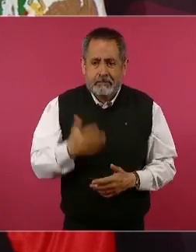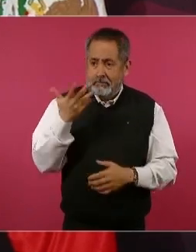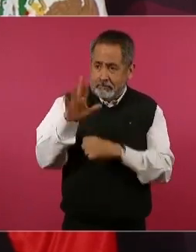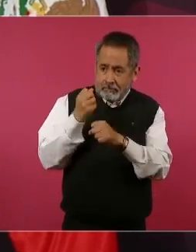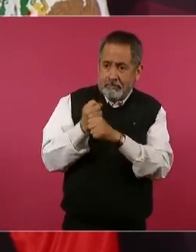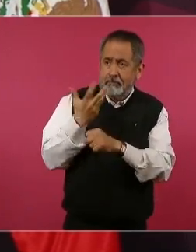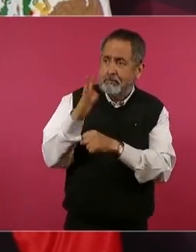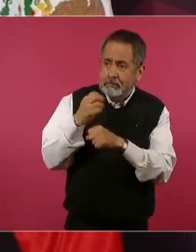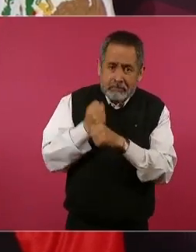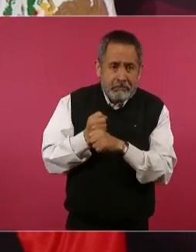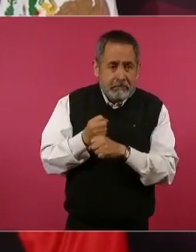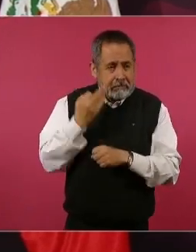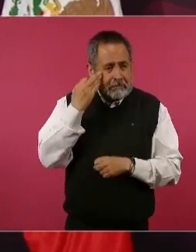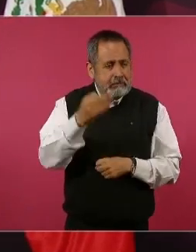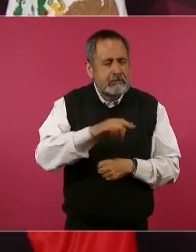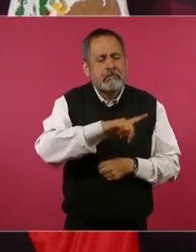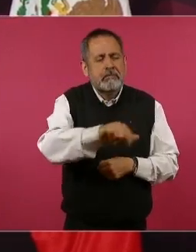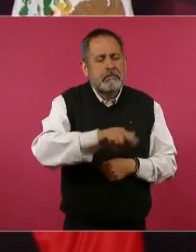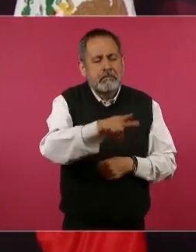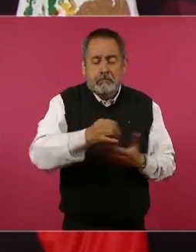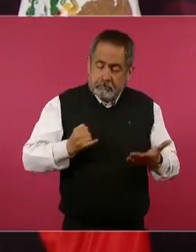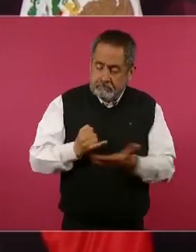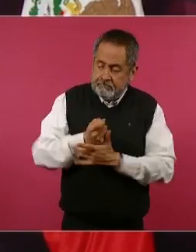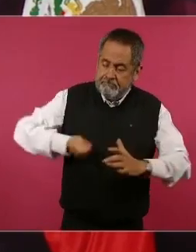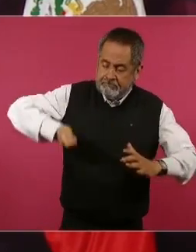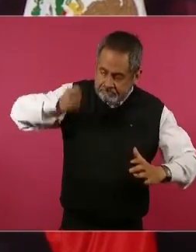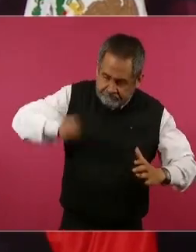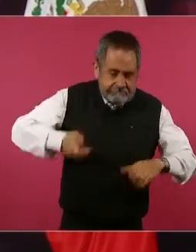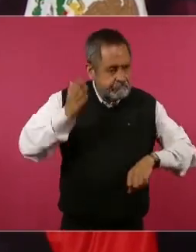décadas y no se resuelva,